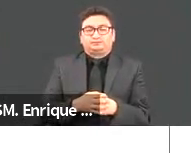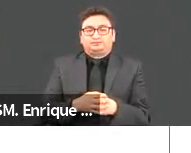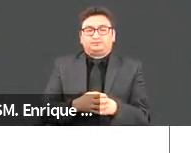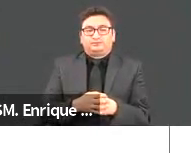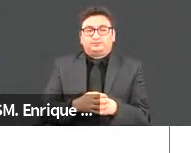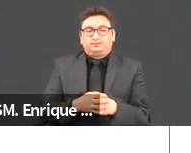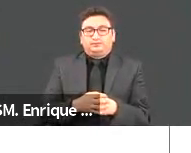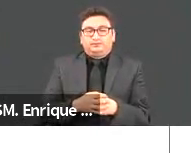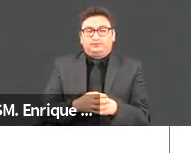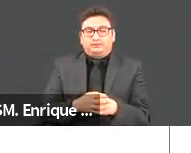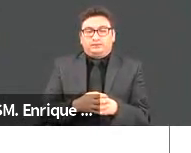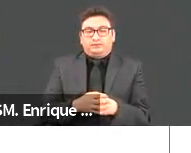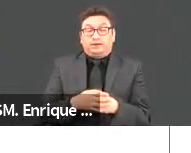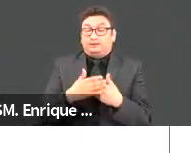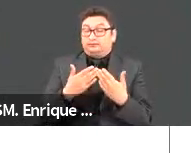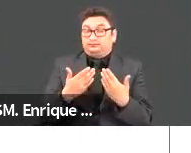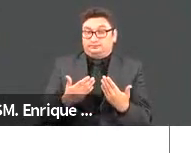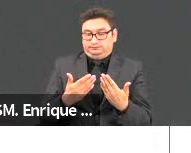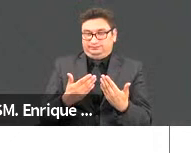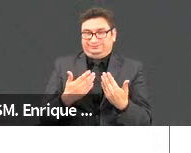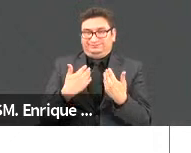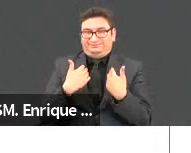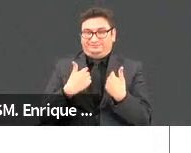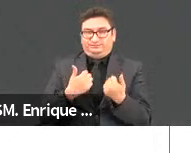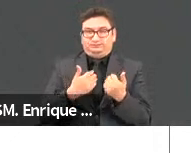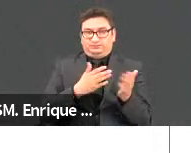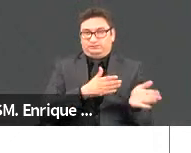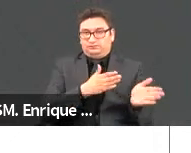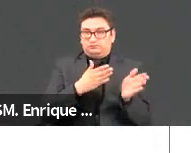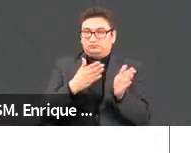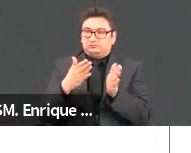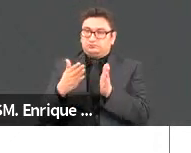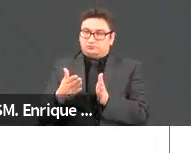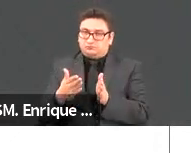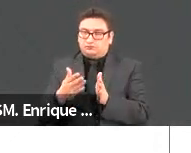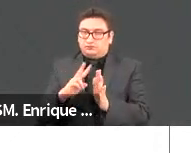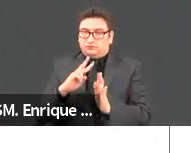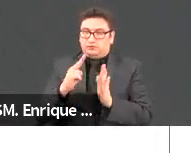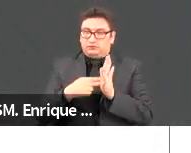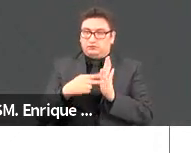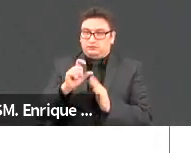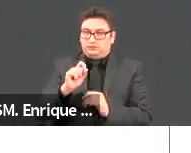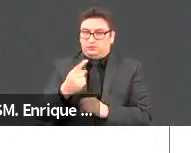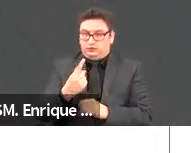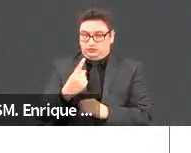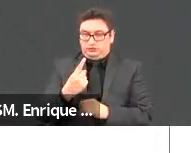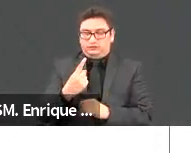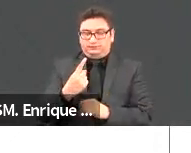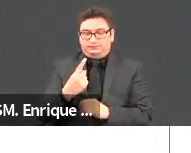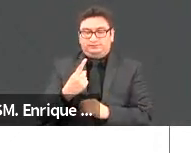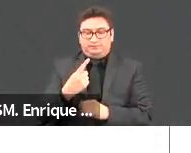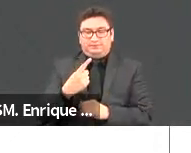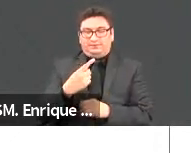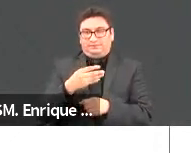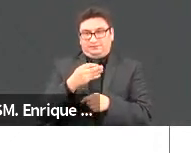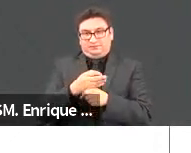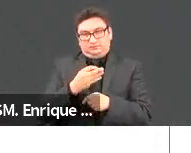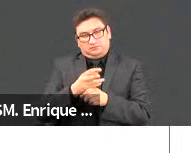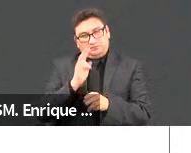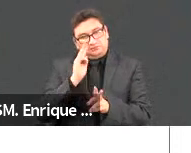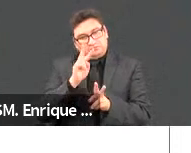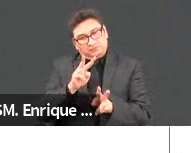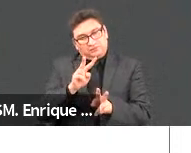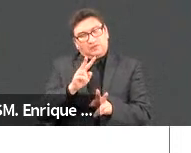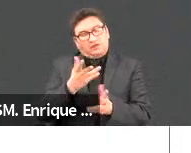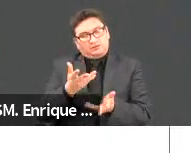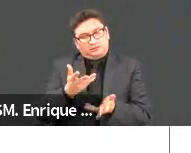¿Sí? Bien, ahora sí, pasamos al año 2021, que tenemos en pantalla.